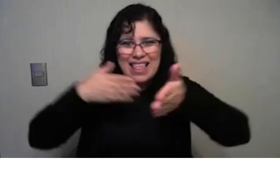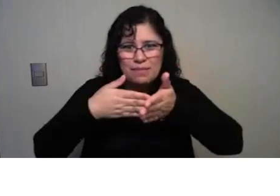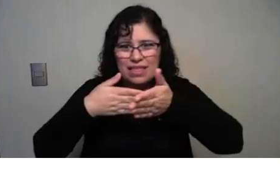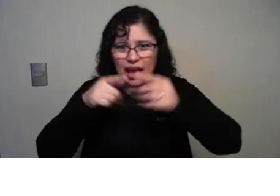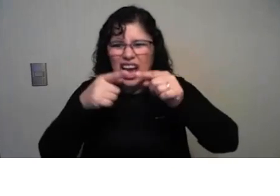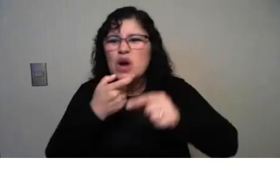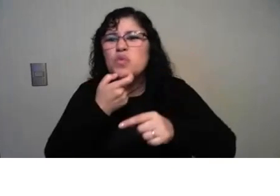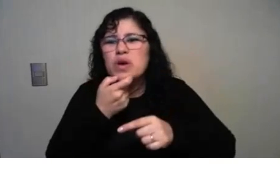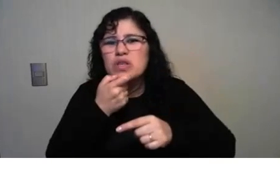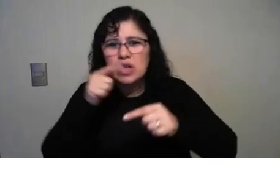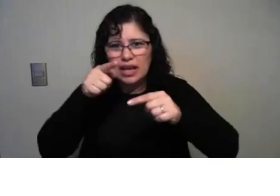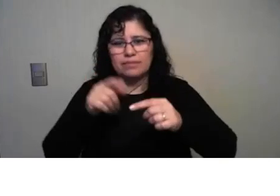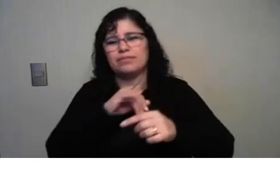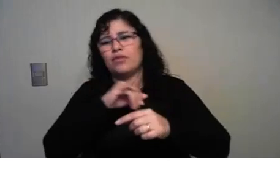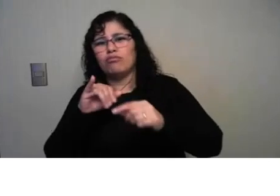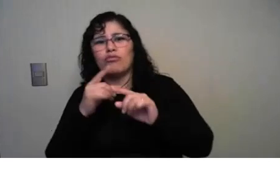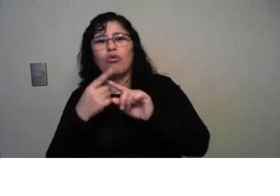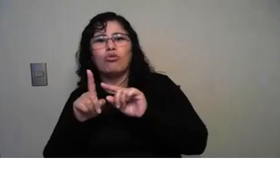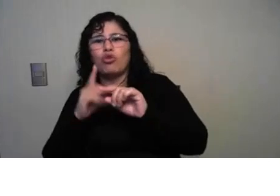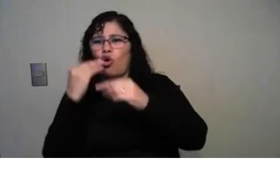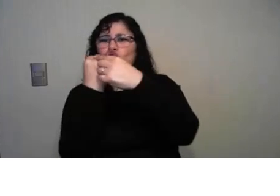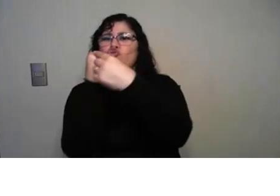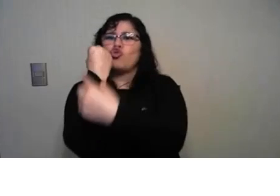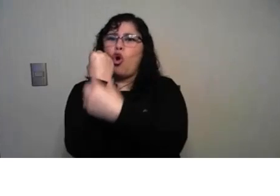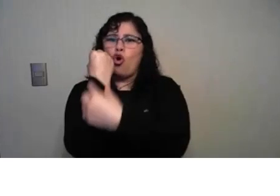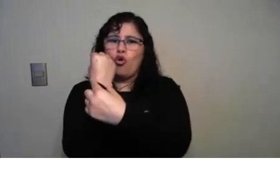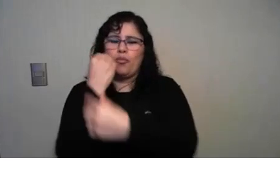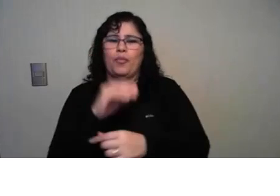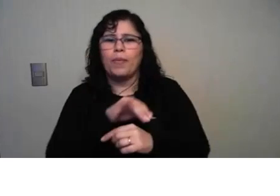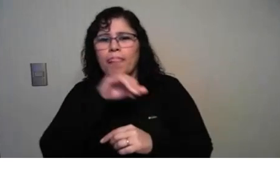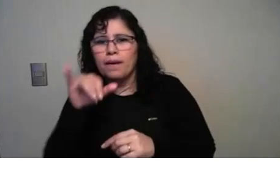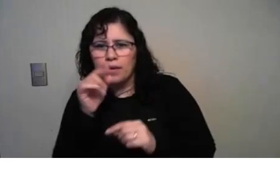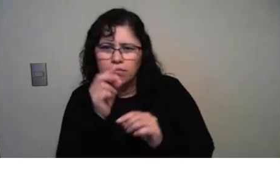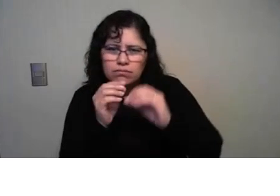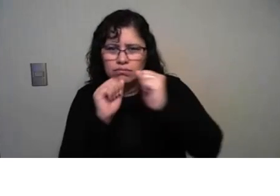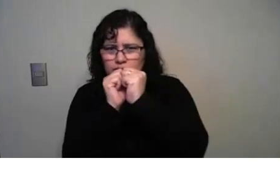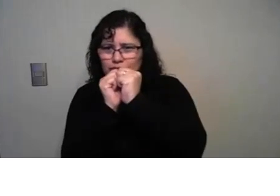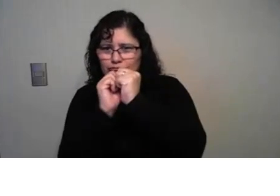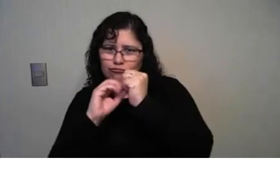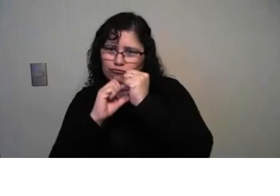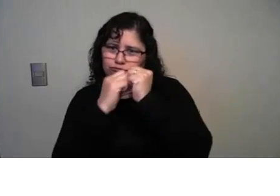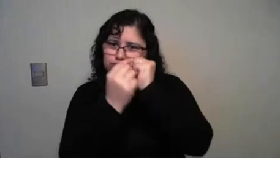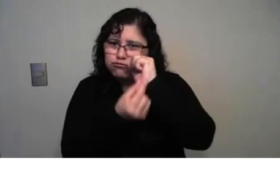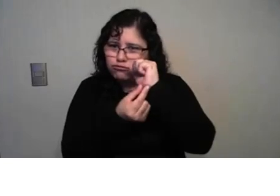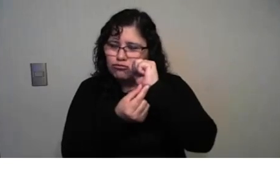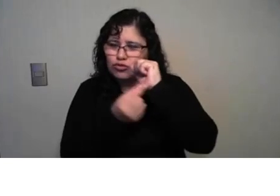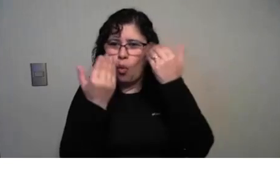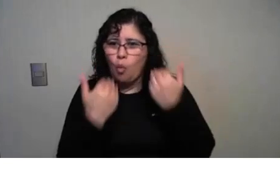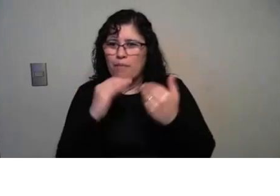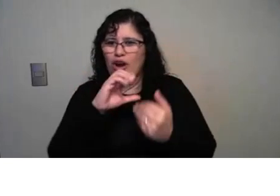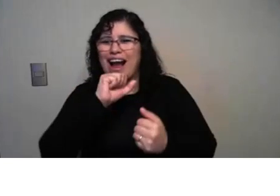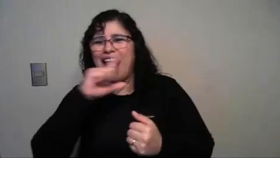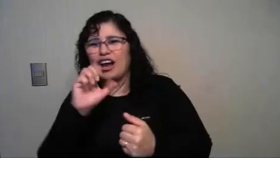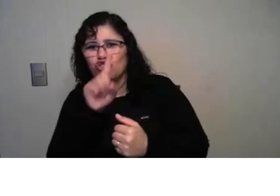es encéfalo. Y luego vemos aquí la gran estructura que comunica ambos hemisferios, que es el cuerpo